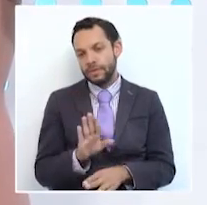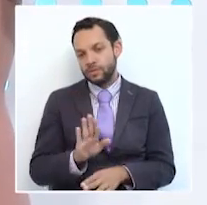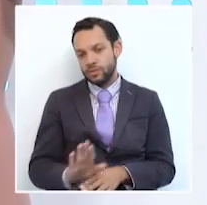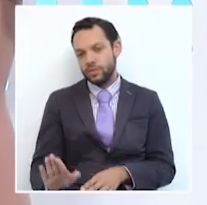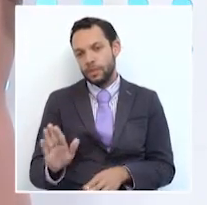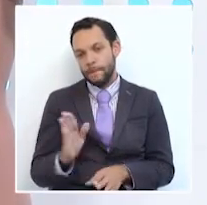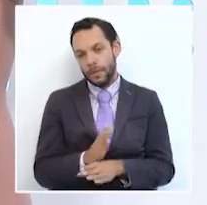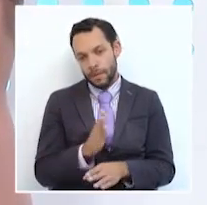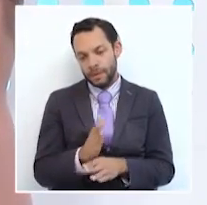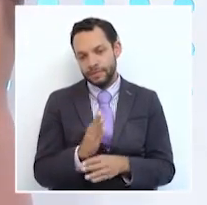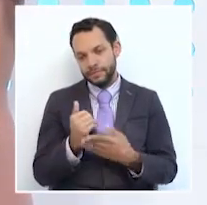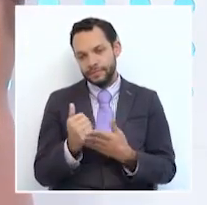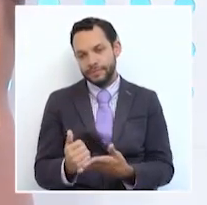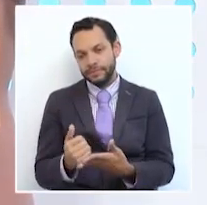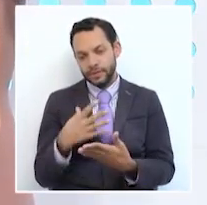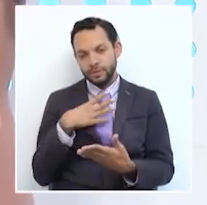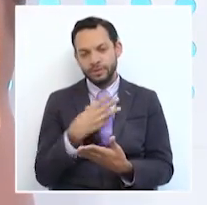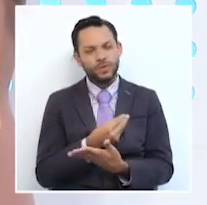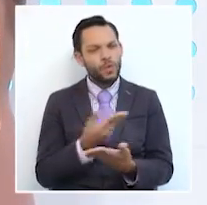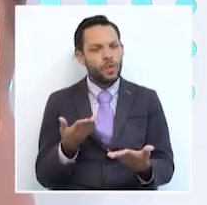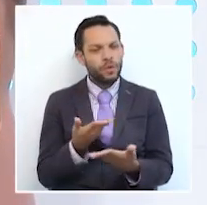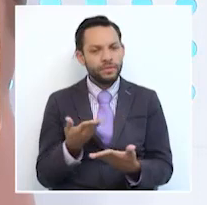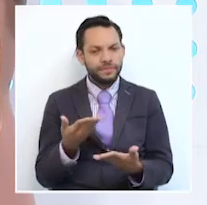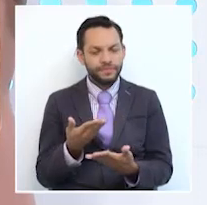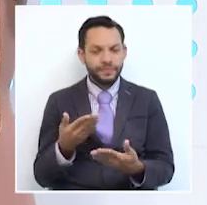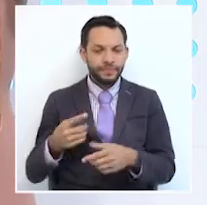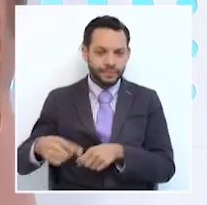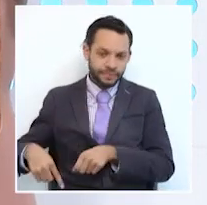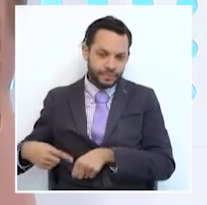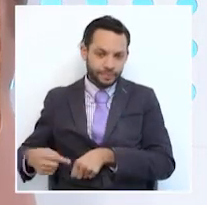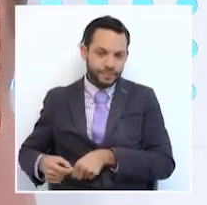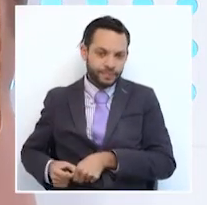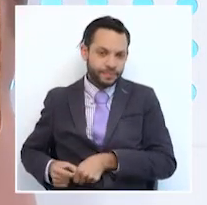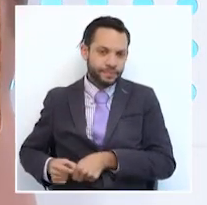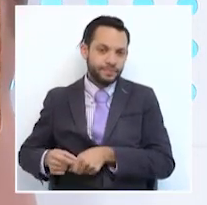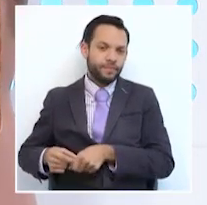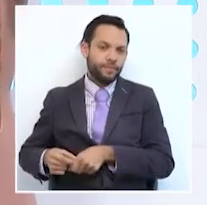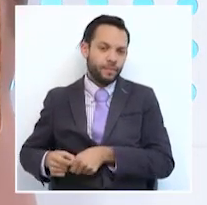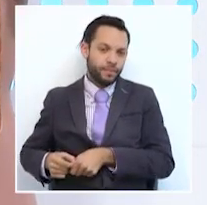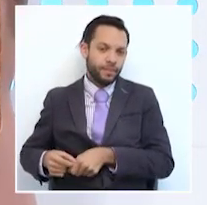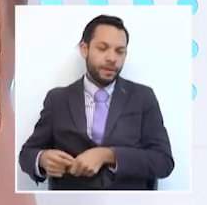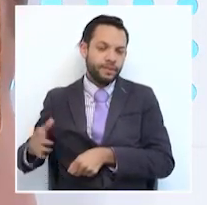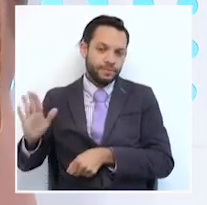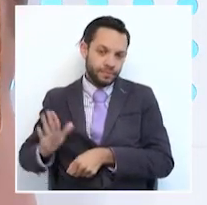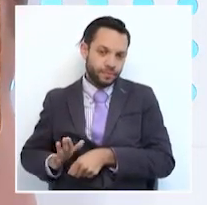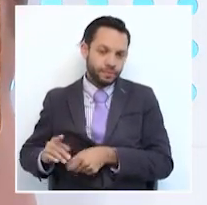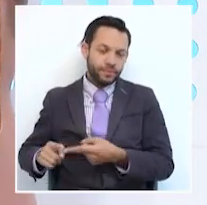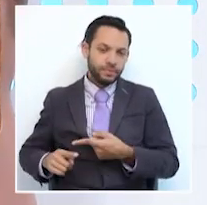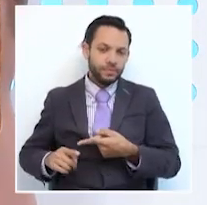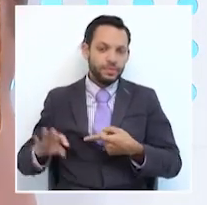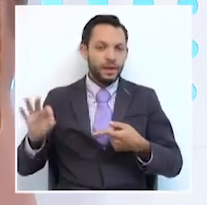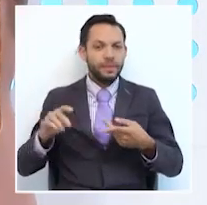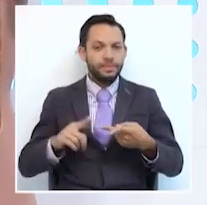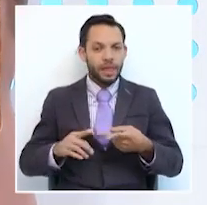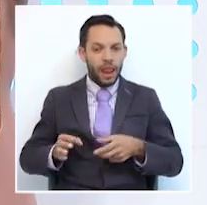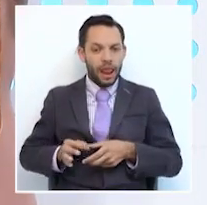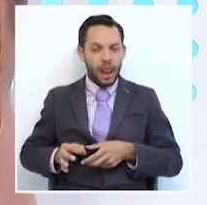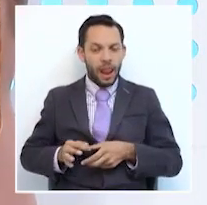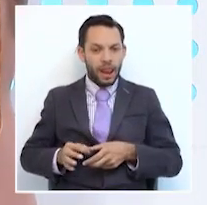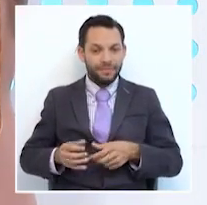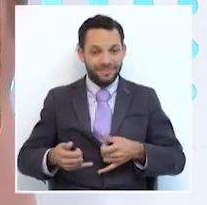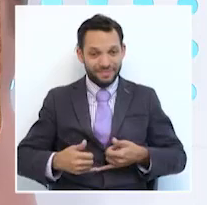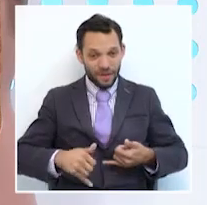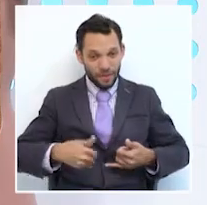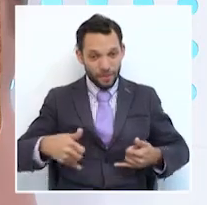nosotros utilizamos rectal también le va a servir las células madre de cordón umbilical